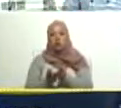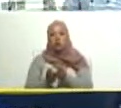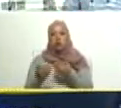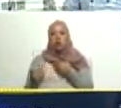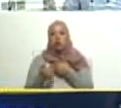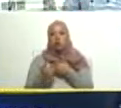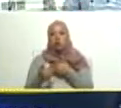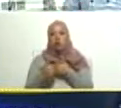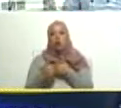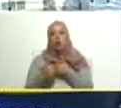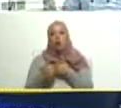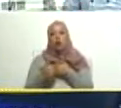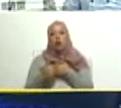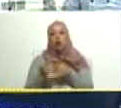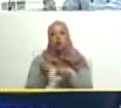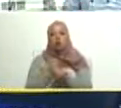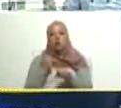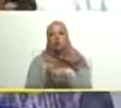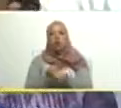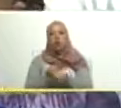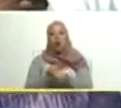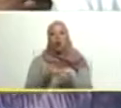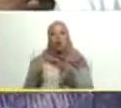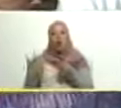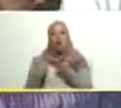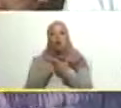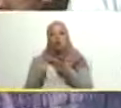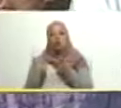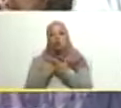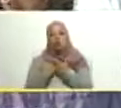los imperios, contra el hegemonicismo.